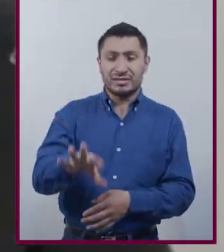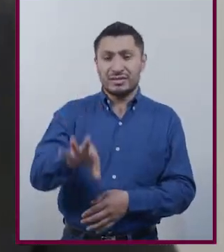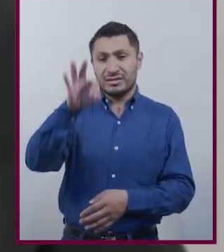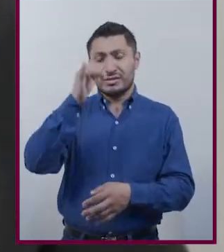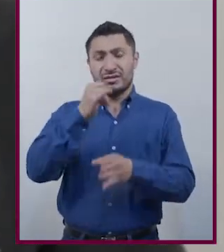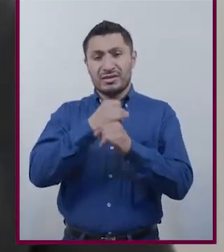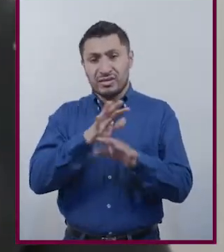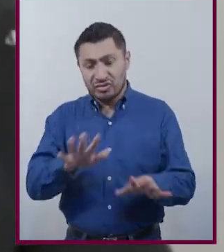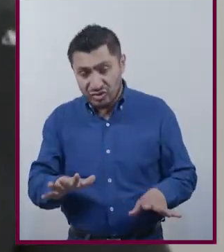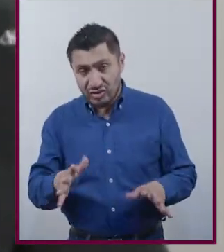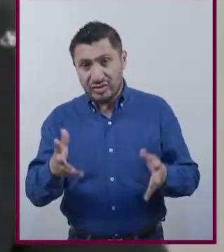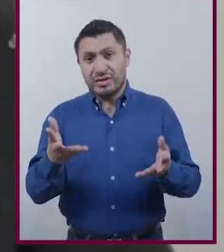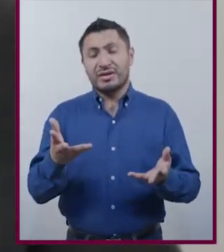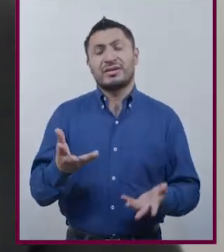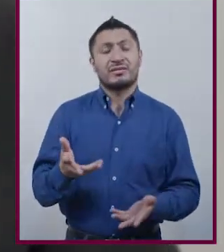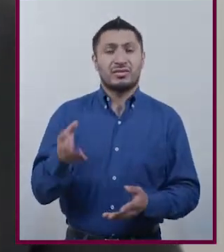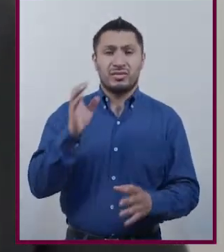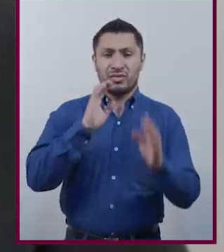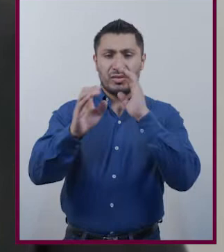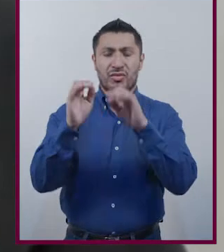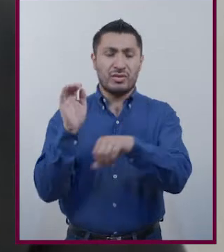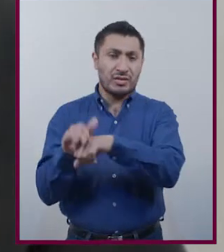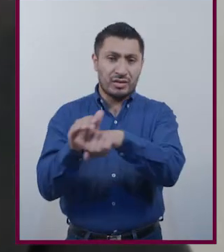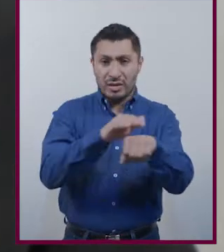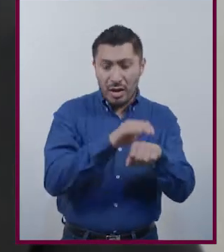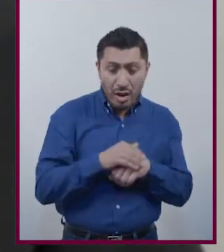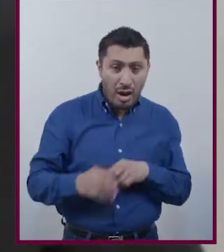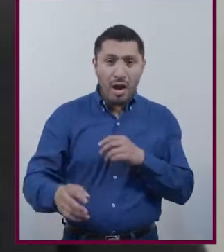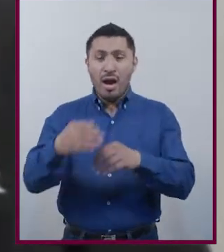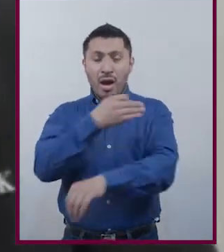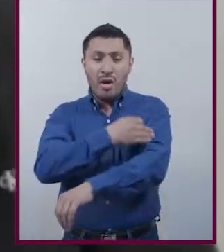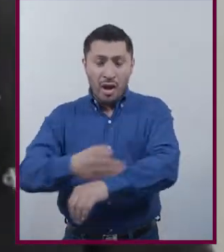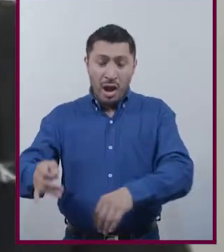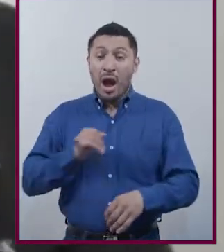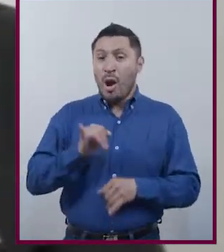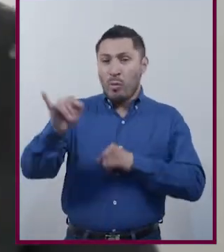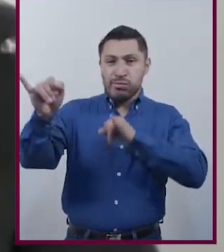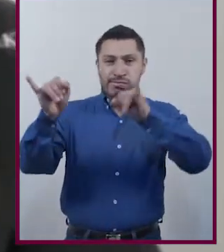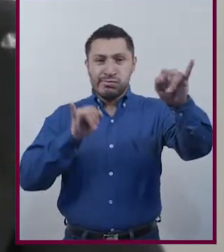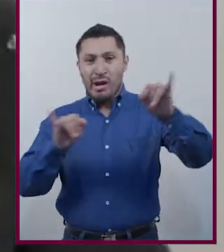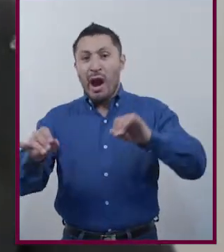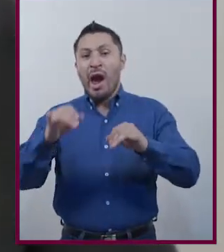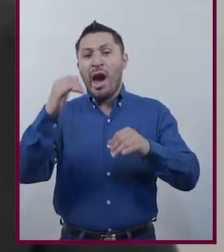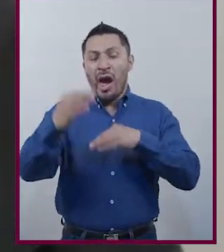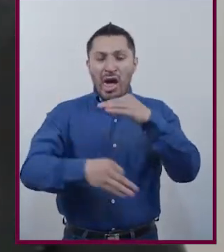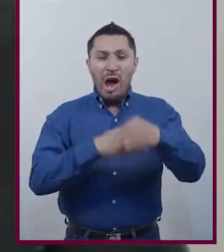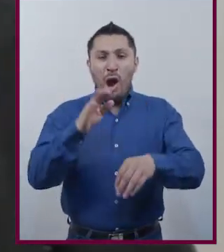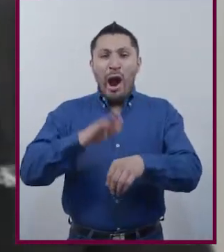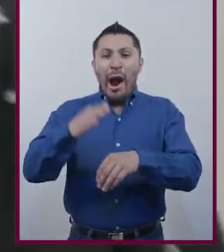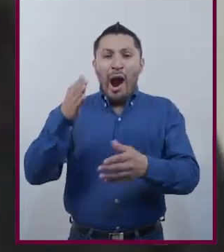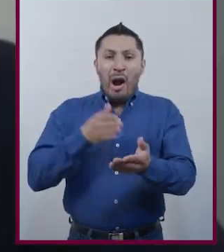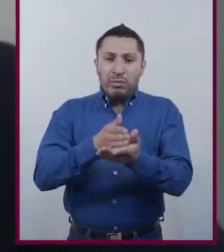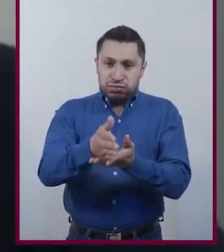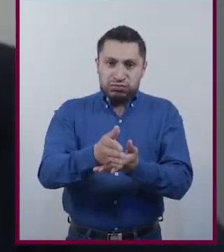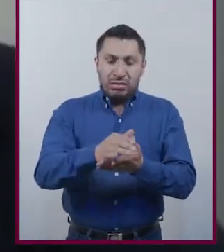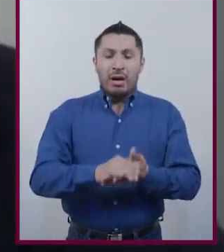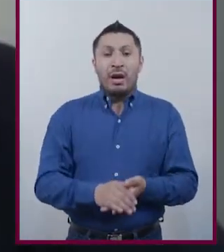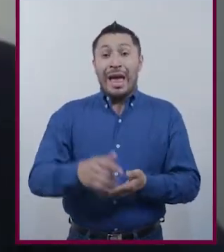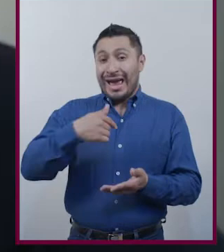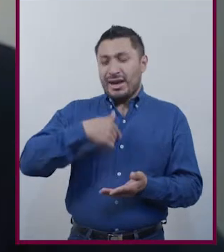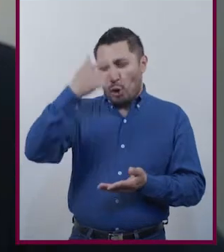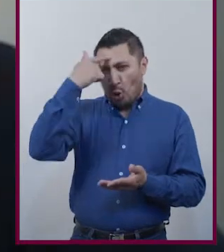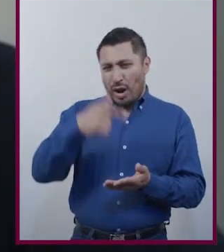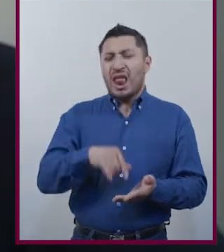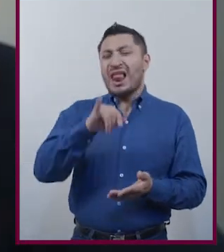la comunicación con amigos, familiares porque están lejos y que todo sea un poco más sencillo. Creo que sí,